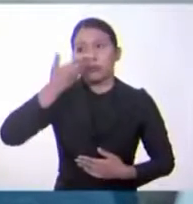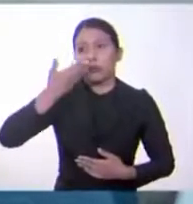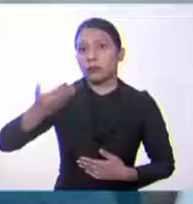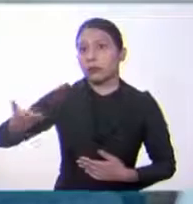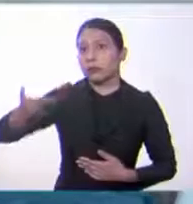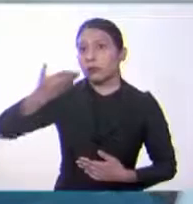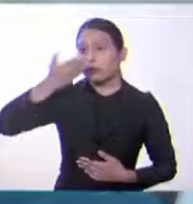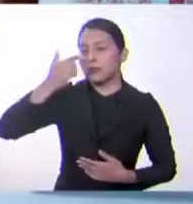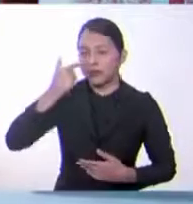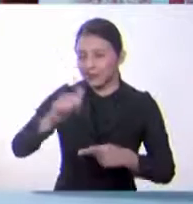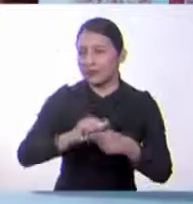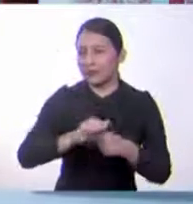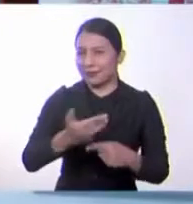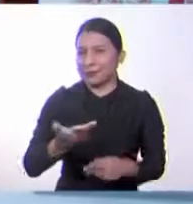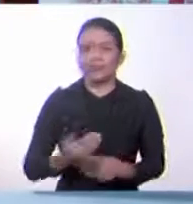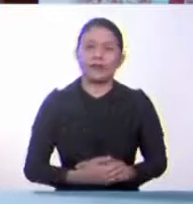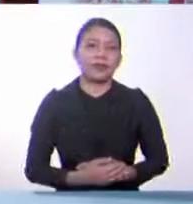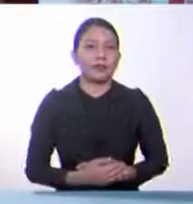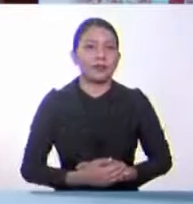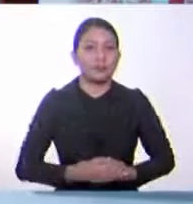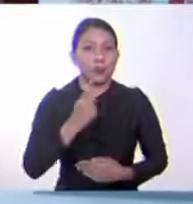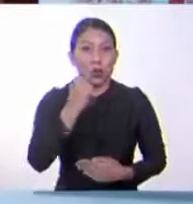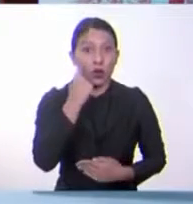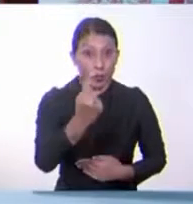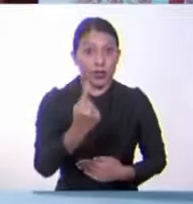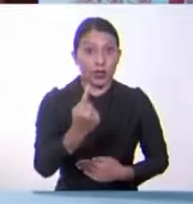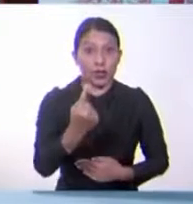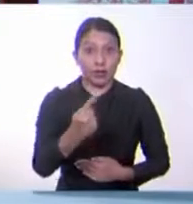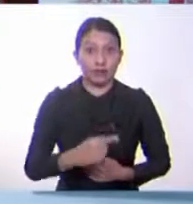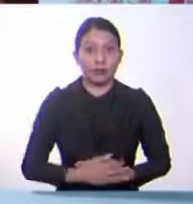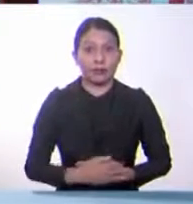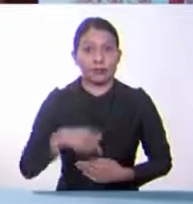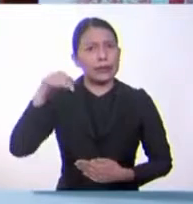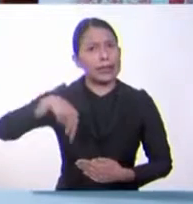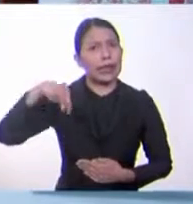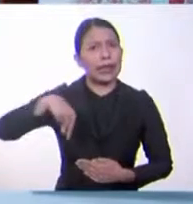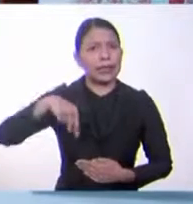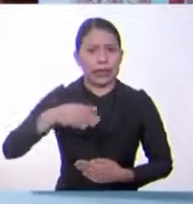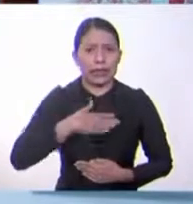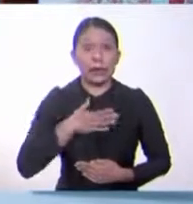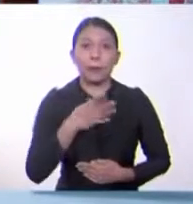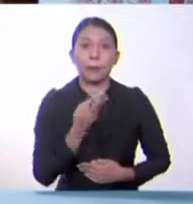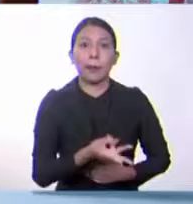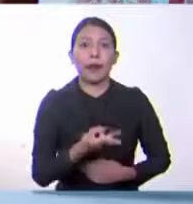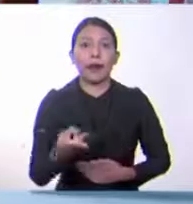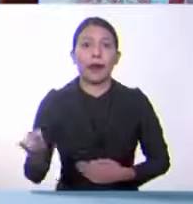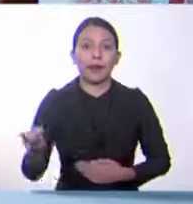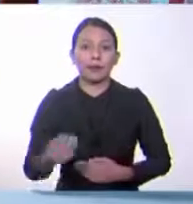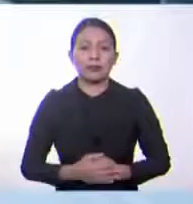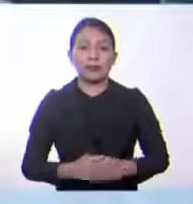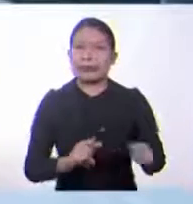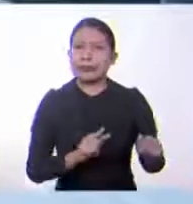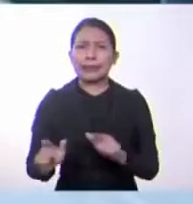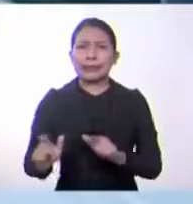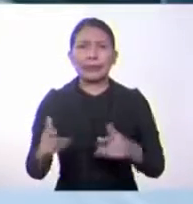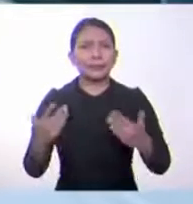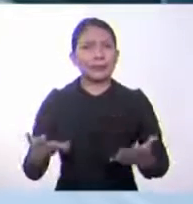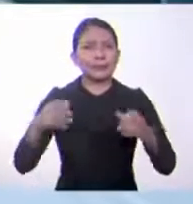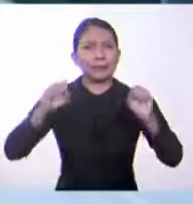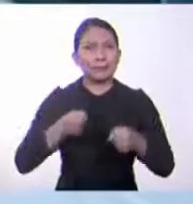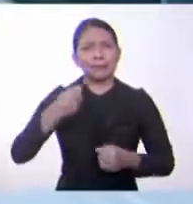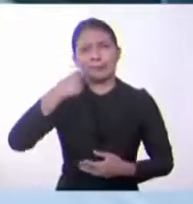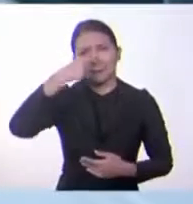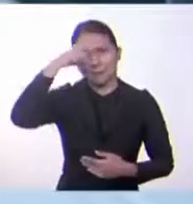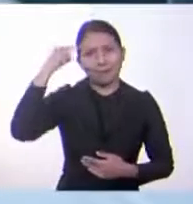Hagámoslo. Como puedes observar, aquí tengo los materiales listos para poder trabajar